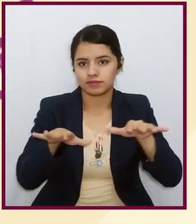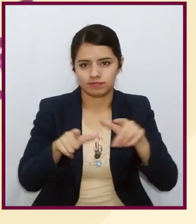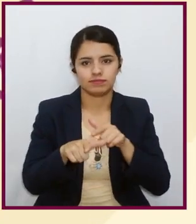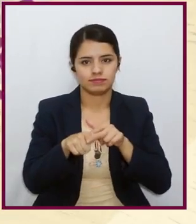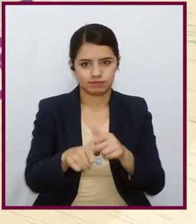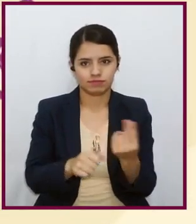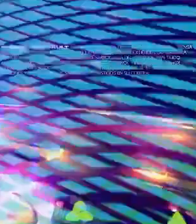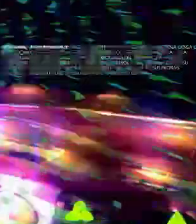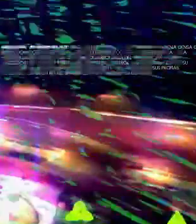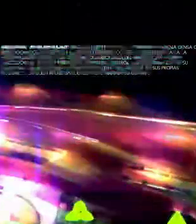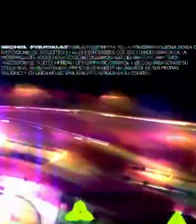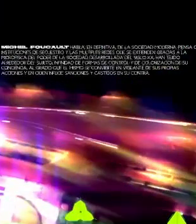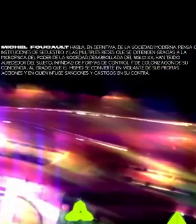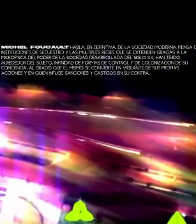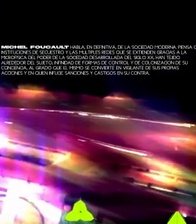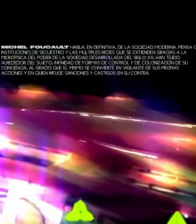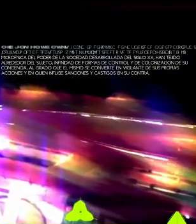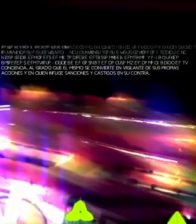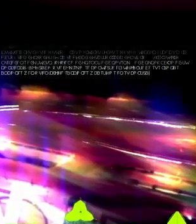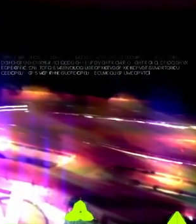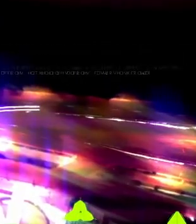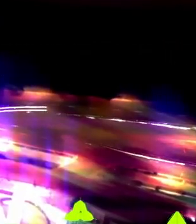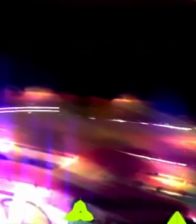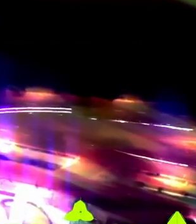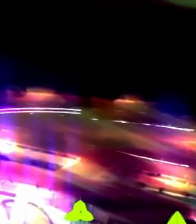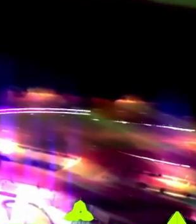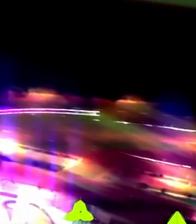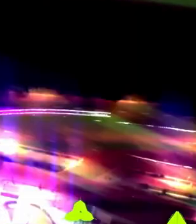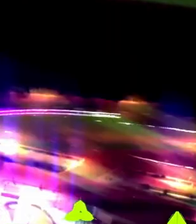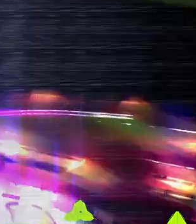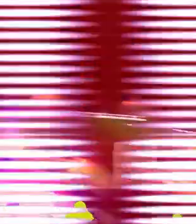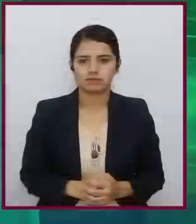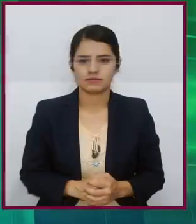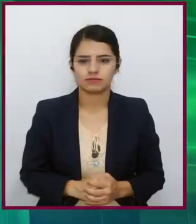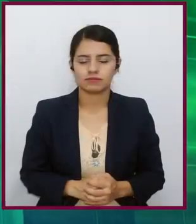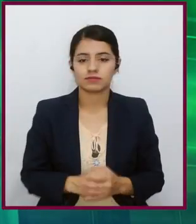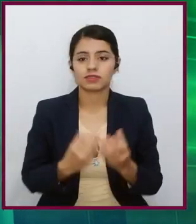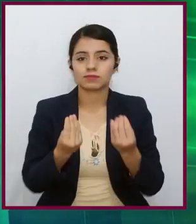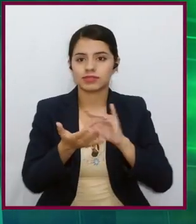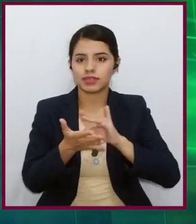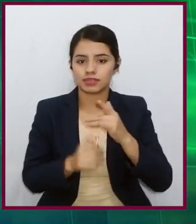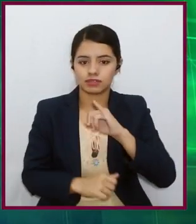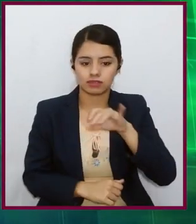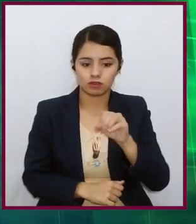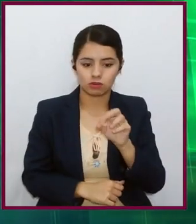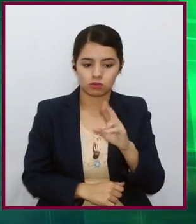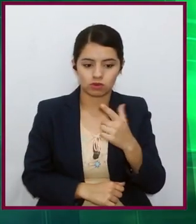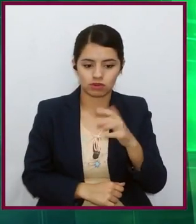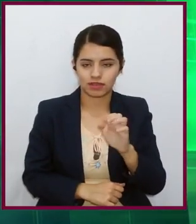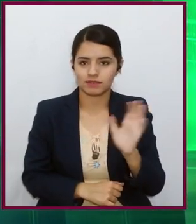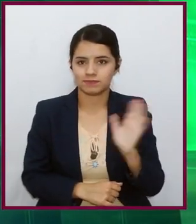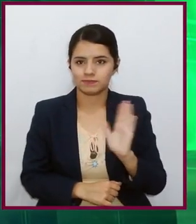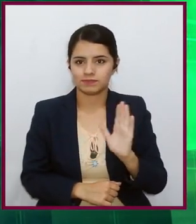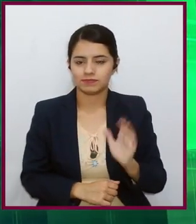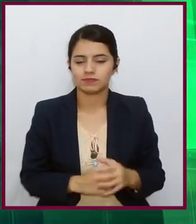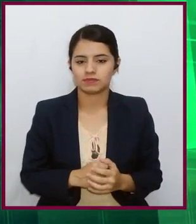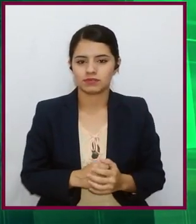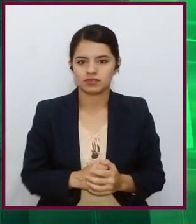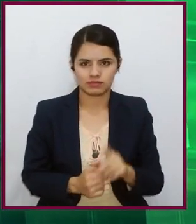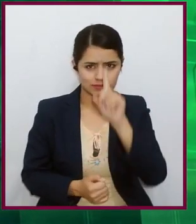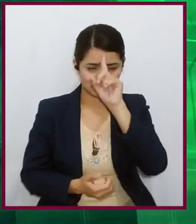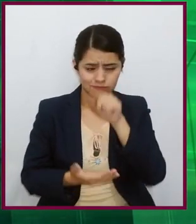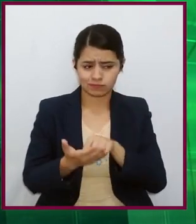su infografía sea atractiva. El tema de las infografías actualmente ha destacado mucho porque ahora lo que se ha hecho es